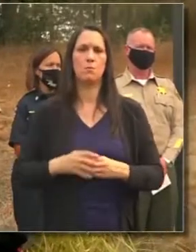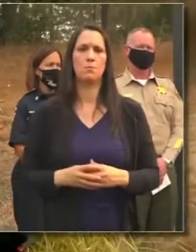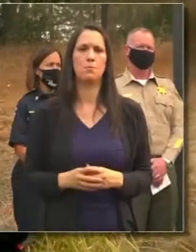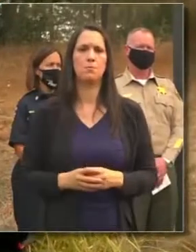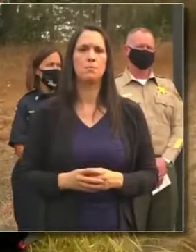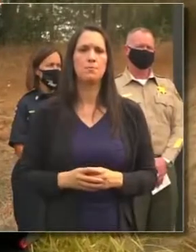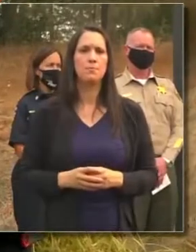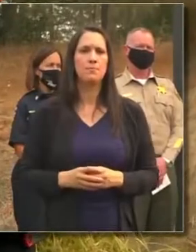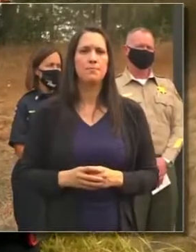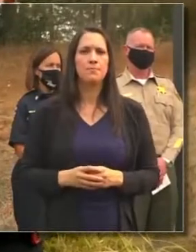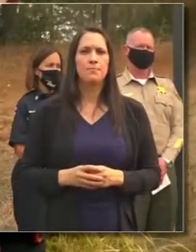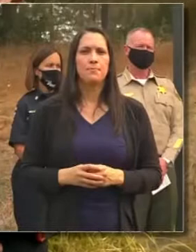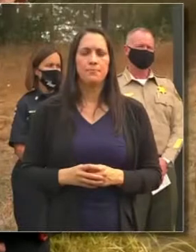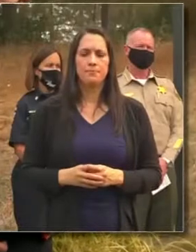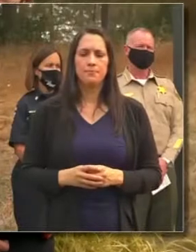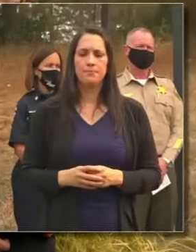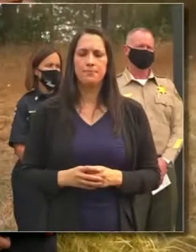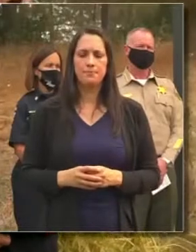navarro